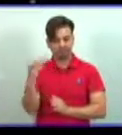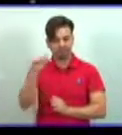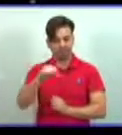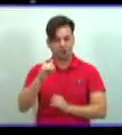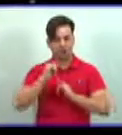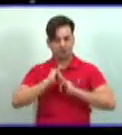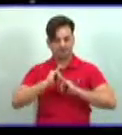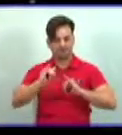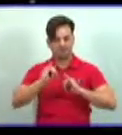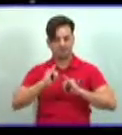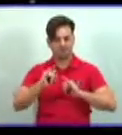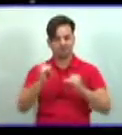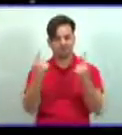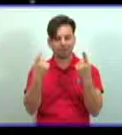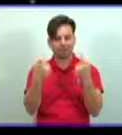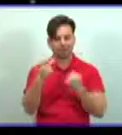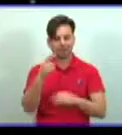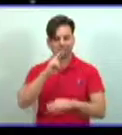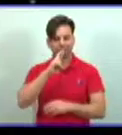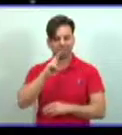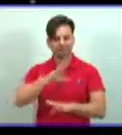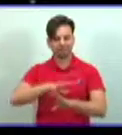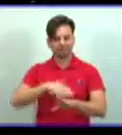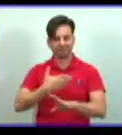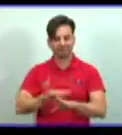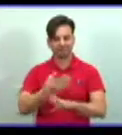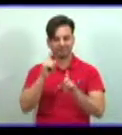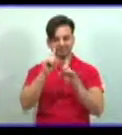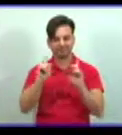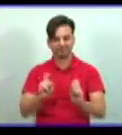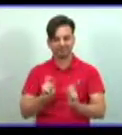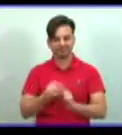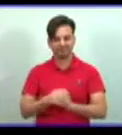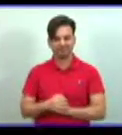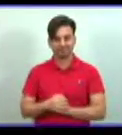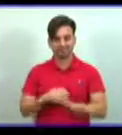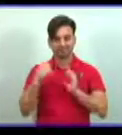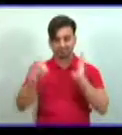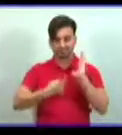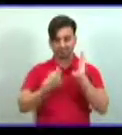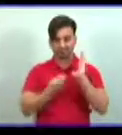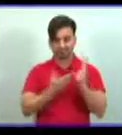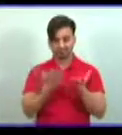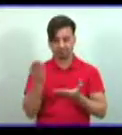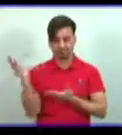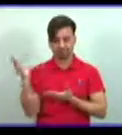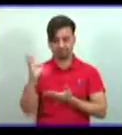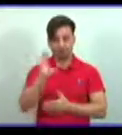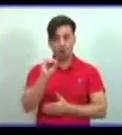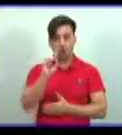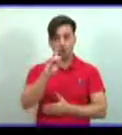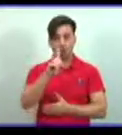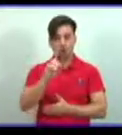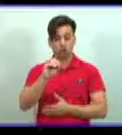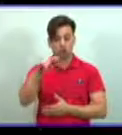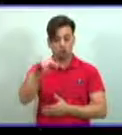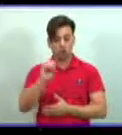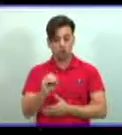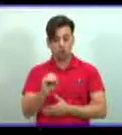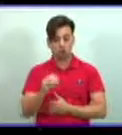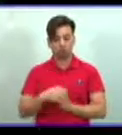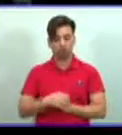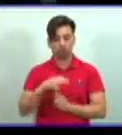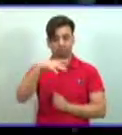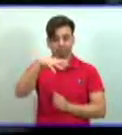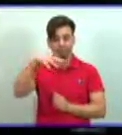información necesaria para responder esta interrogante. El ozono es una molécula gaseosa compuesta por 3 átomos de